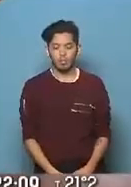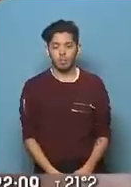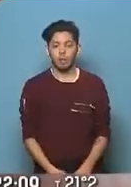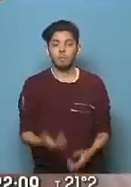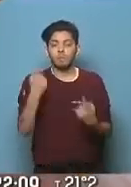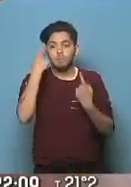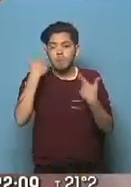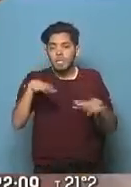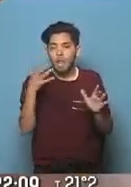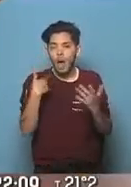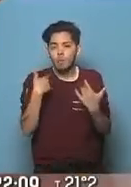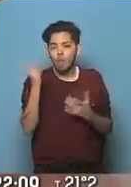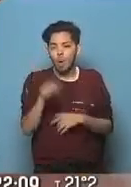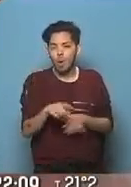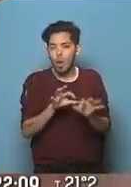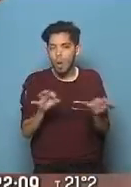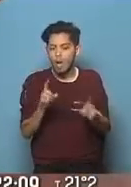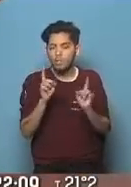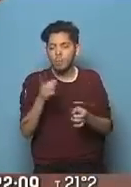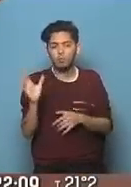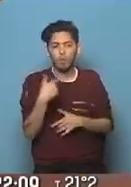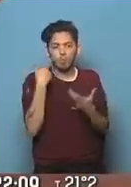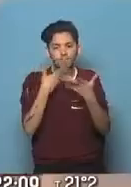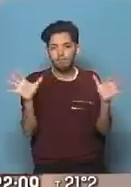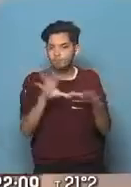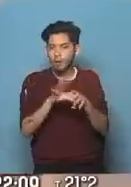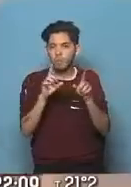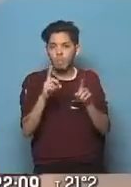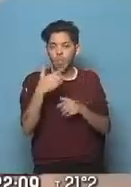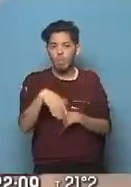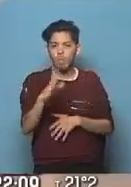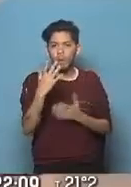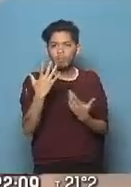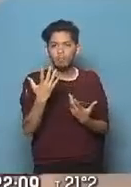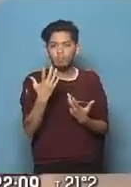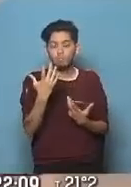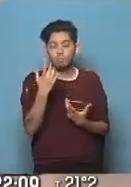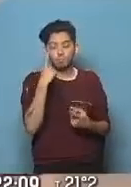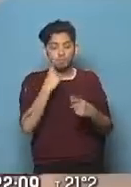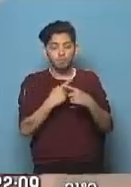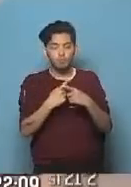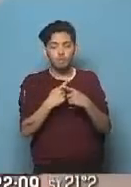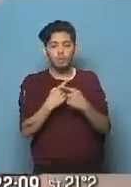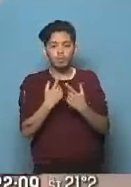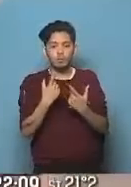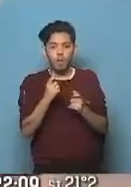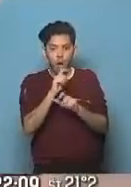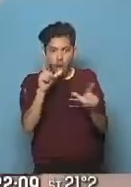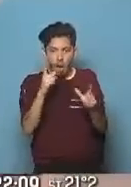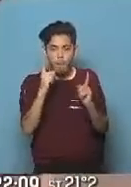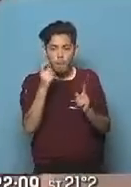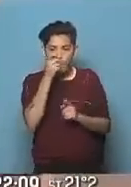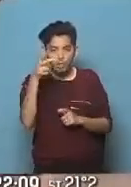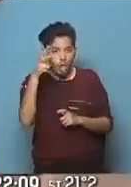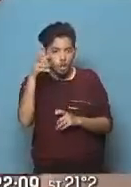se suponía que podía ocurrir y todo está indicando, como decía el informe, que vamos a llegar expectantes al 28 de octubre para saber